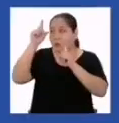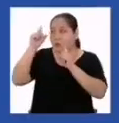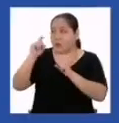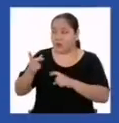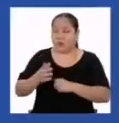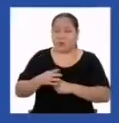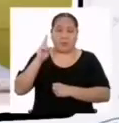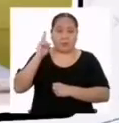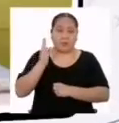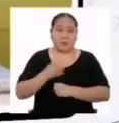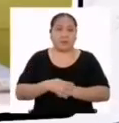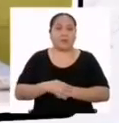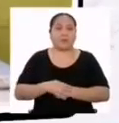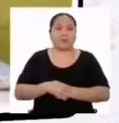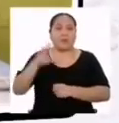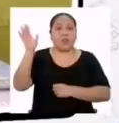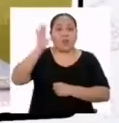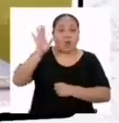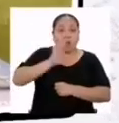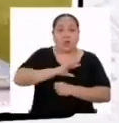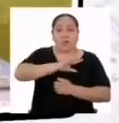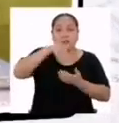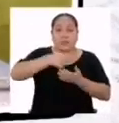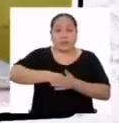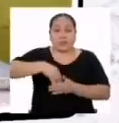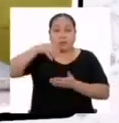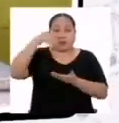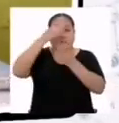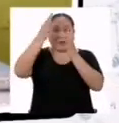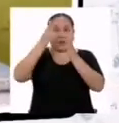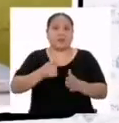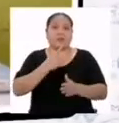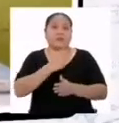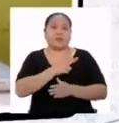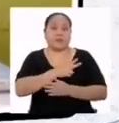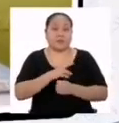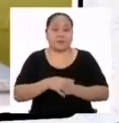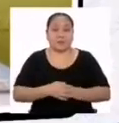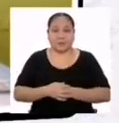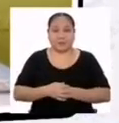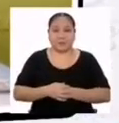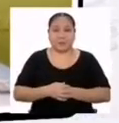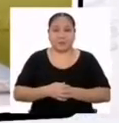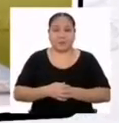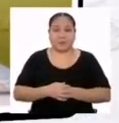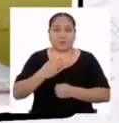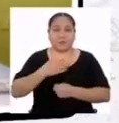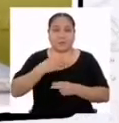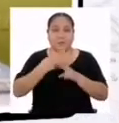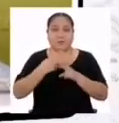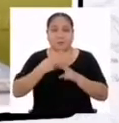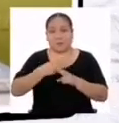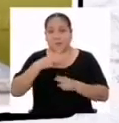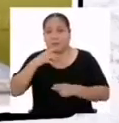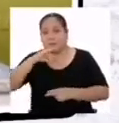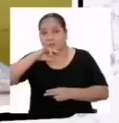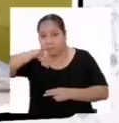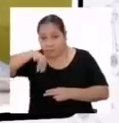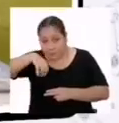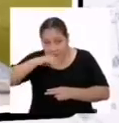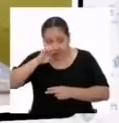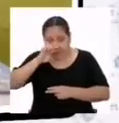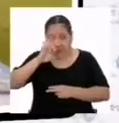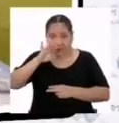usted, profesora. Hola a todos los estudiantes del segundo grado de todo el país. Yo soy Jefferson y les hablo desde San